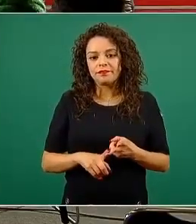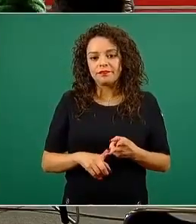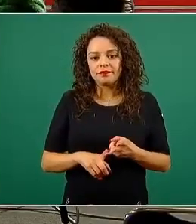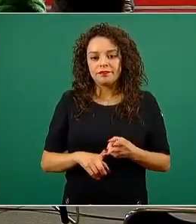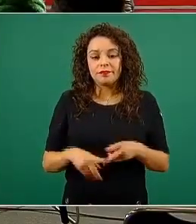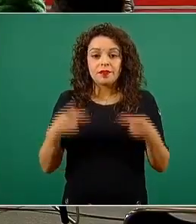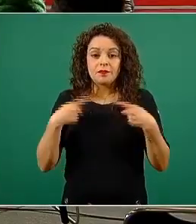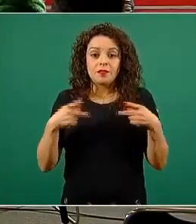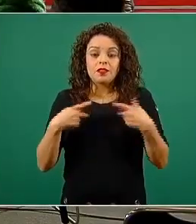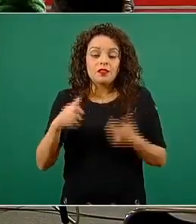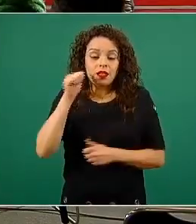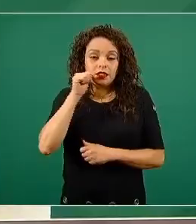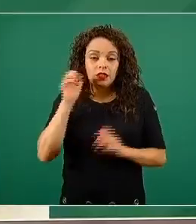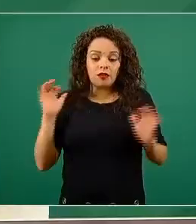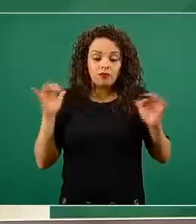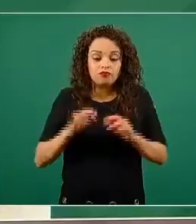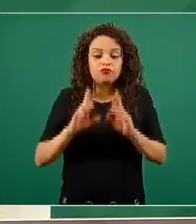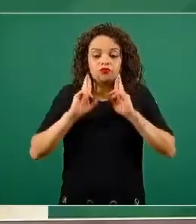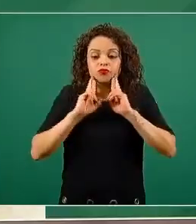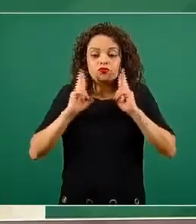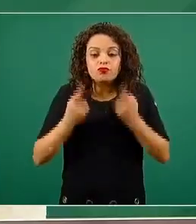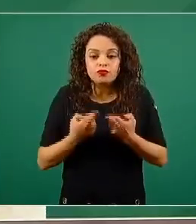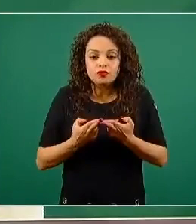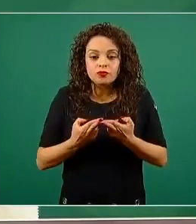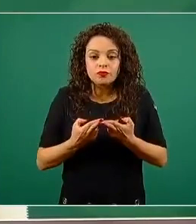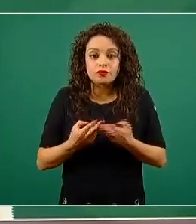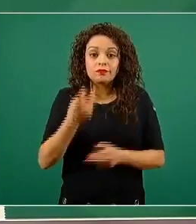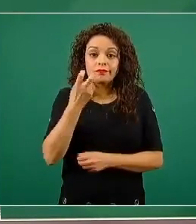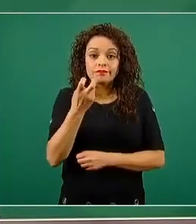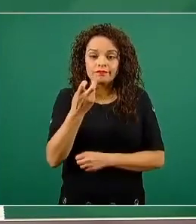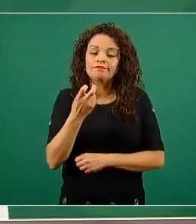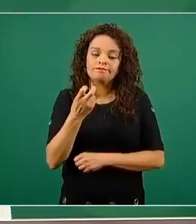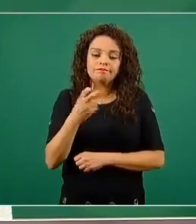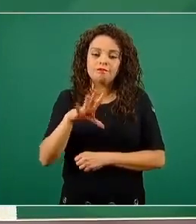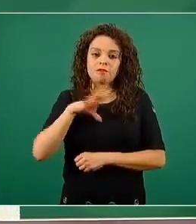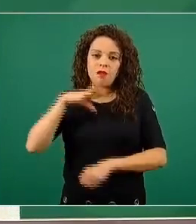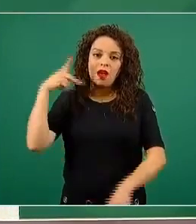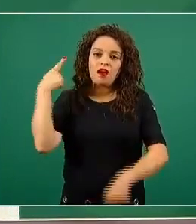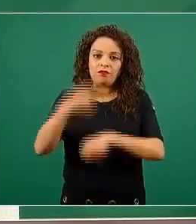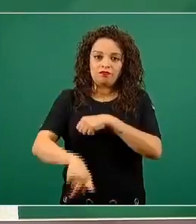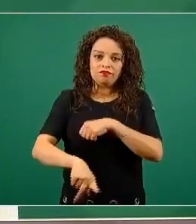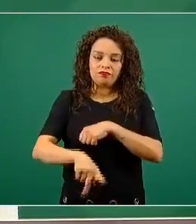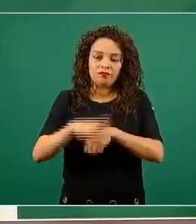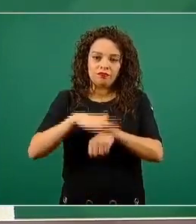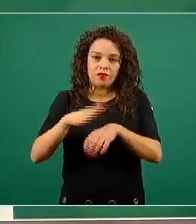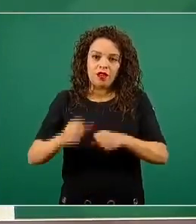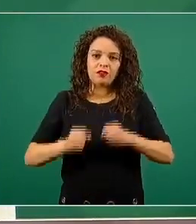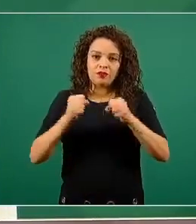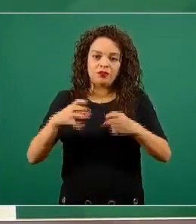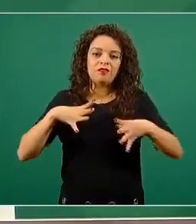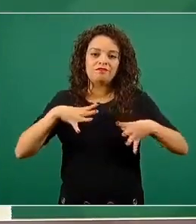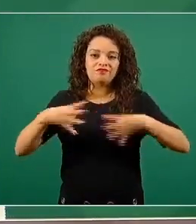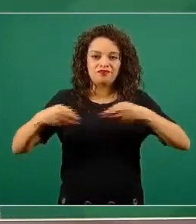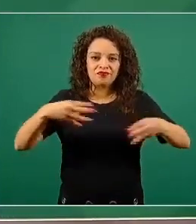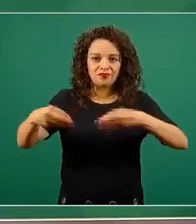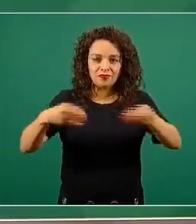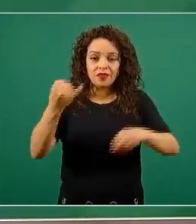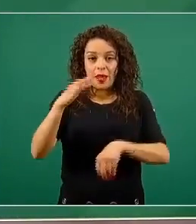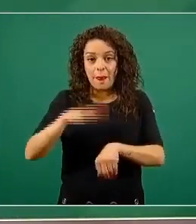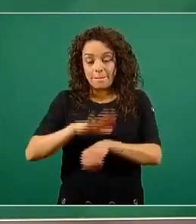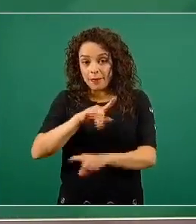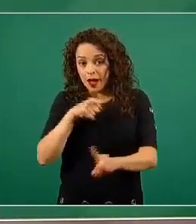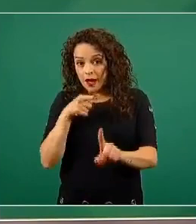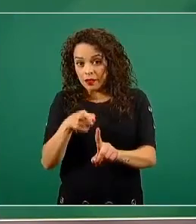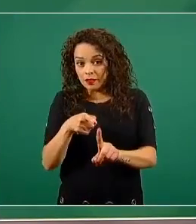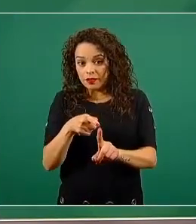la gente se reúne y eso eleva el riesgo de contagio, sobre todo si estamos